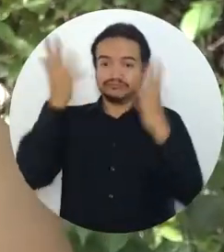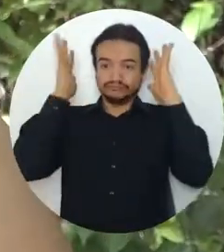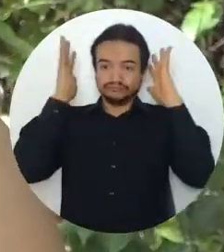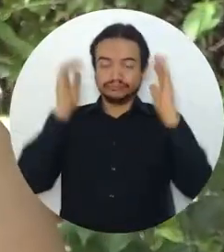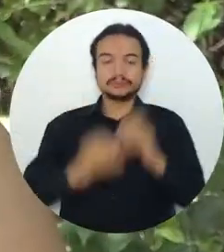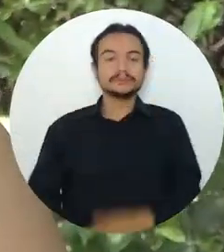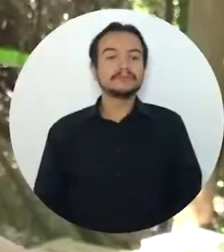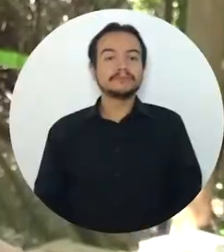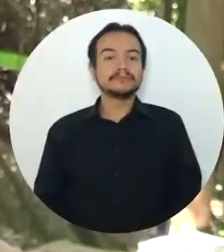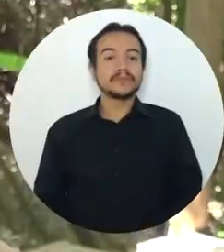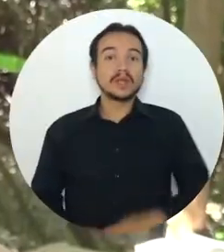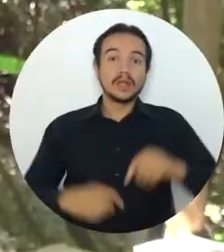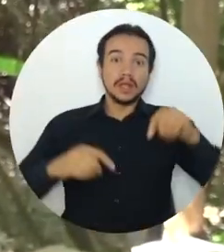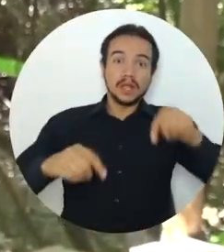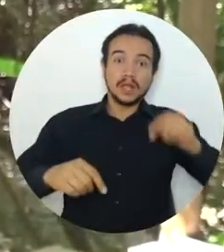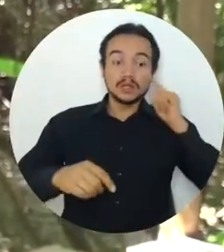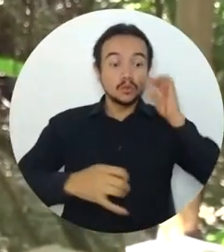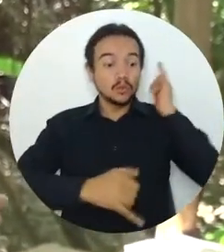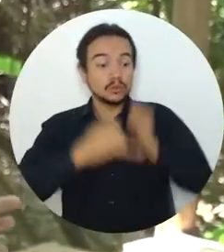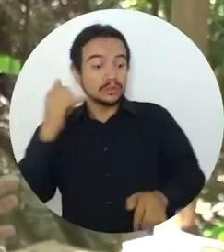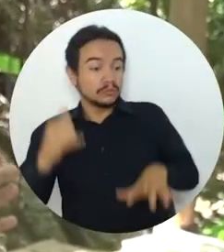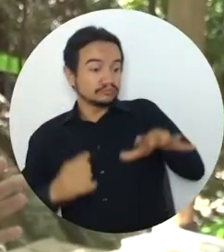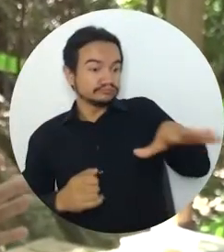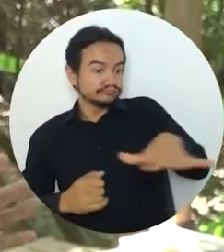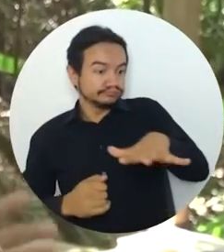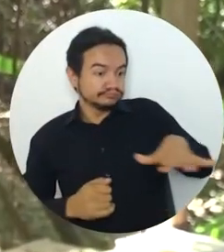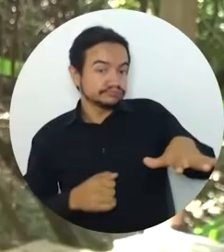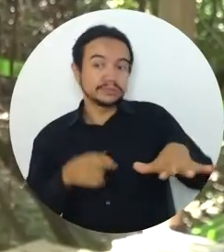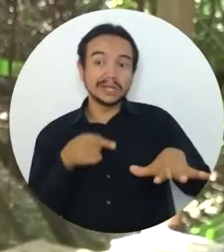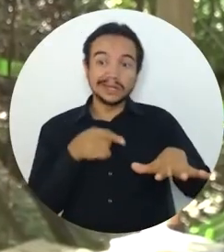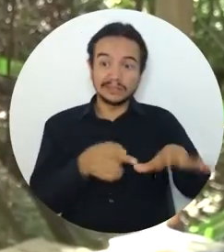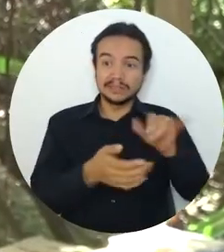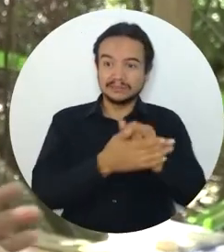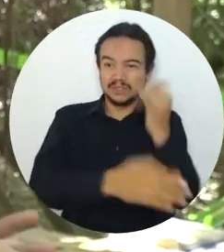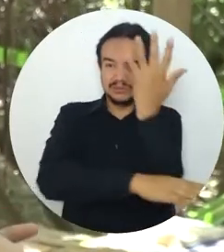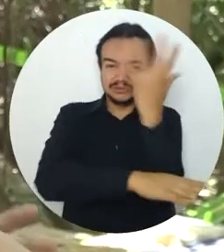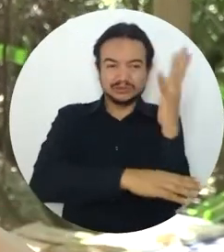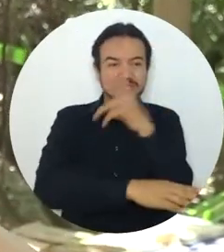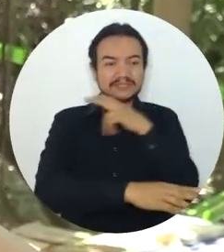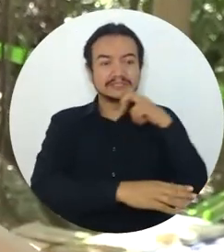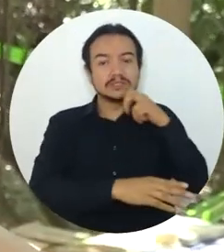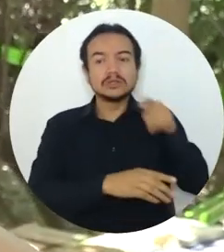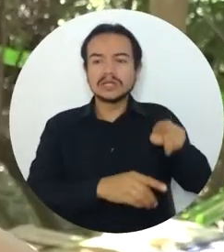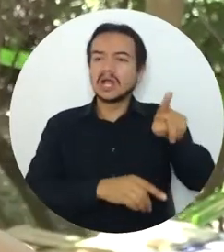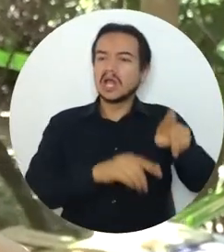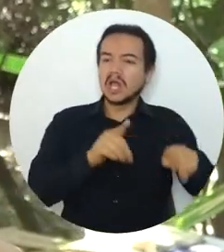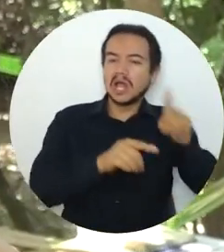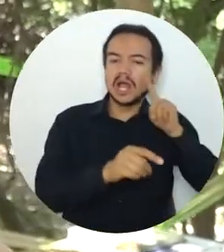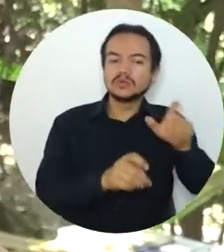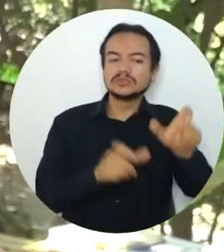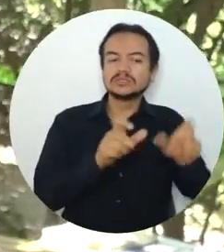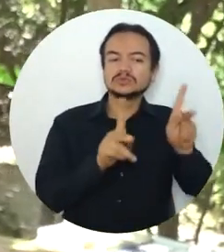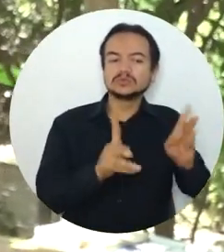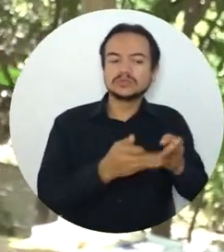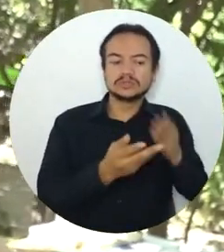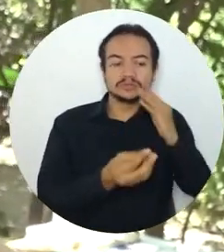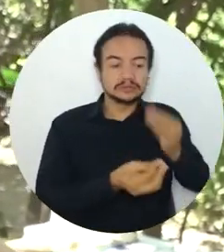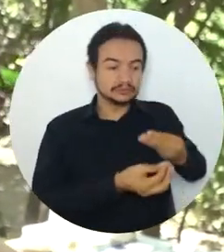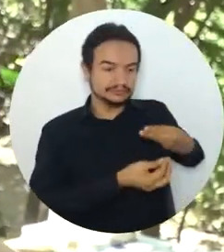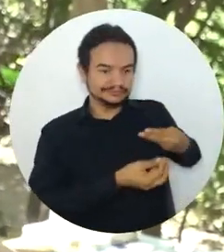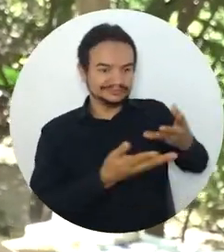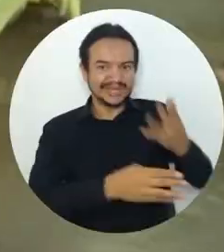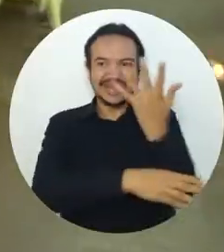se reconocen. En esta última mesa del bosque seco tropical, algunos chicos de nuestro semillero